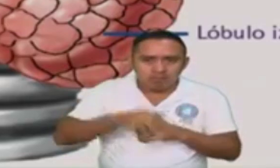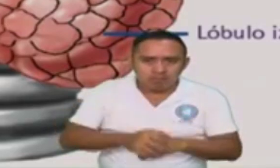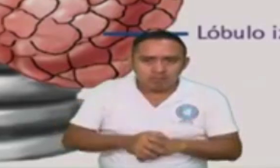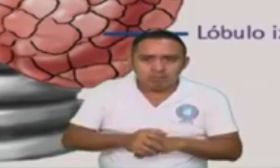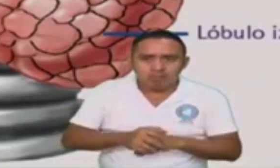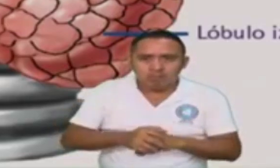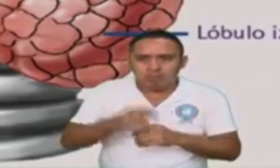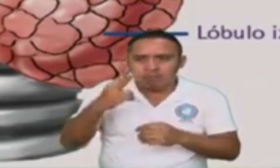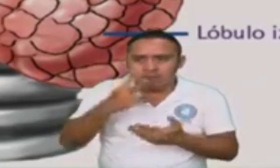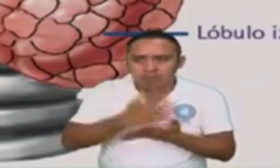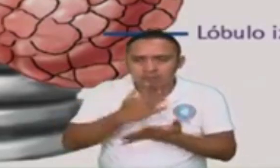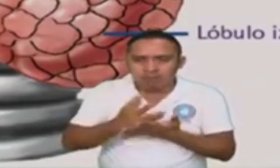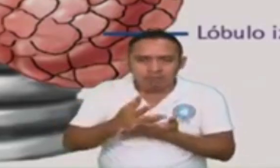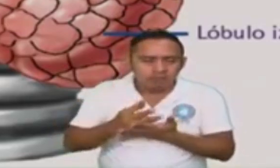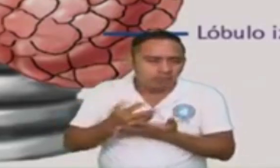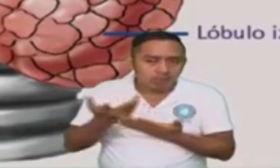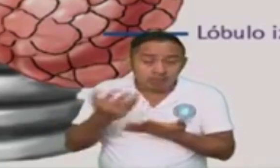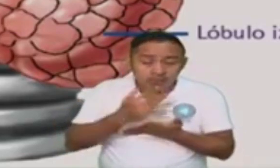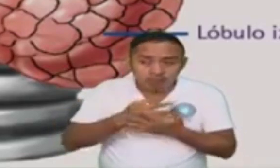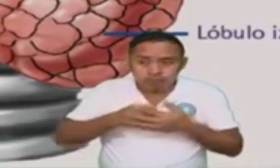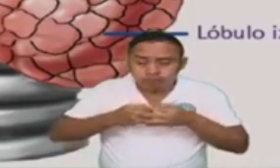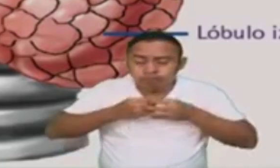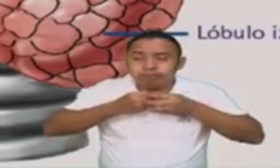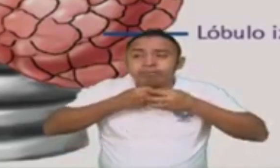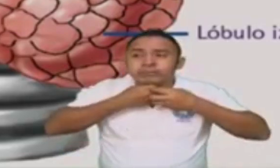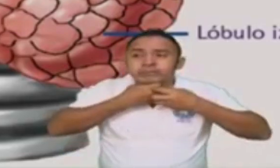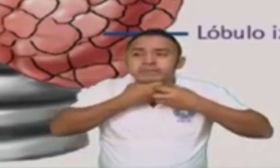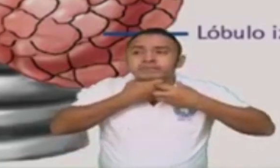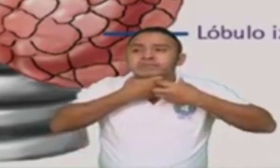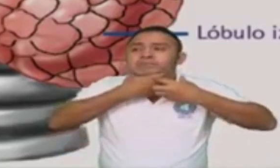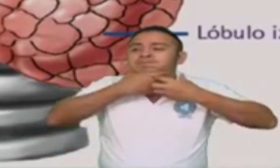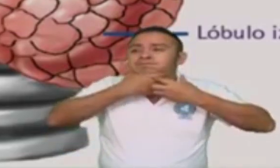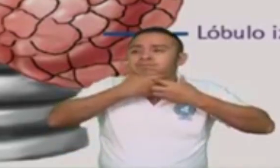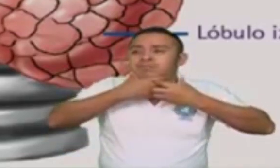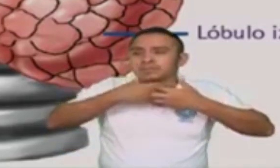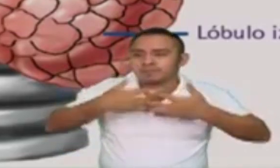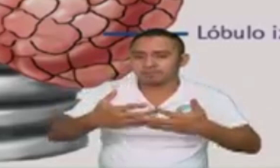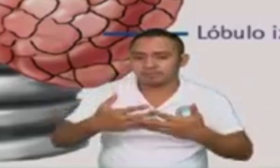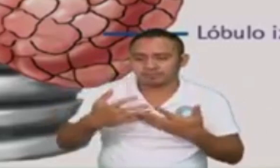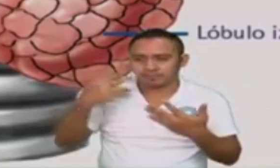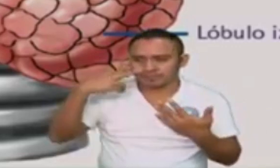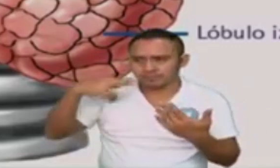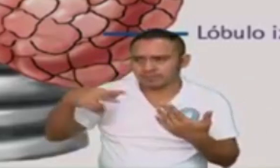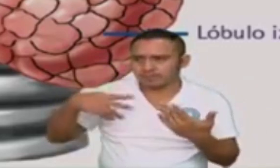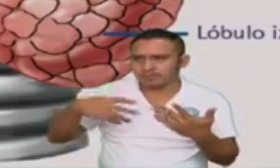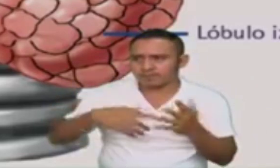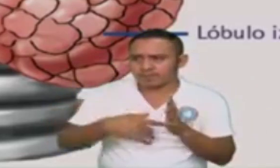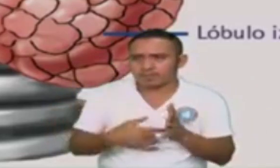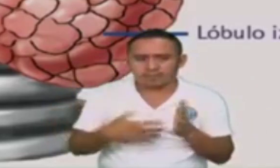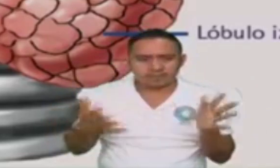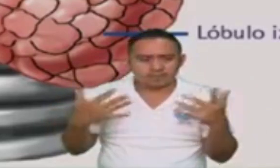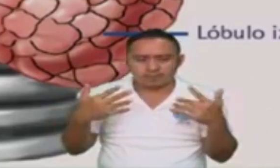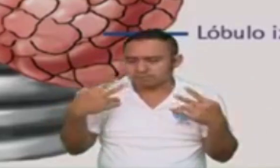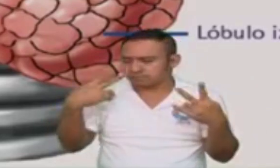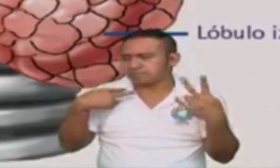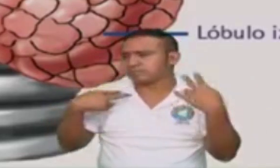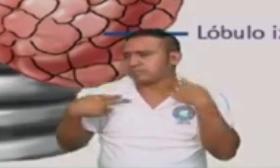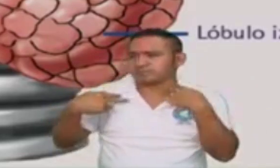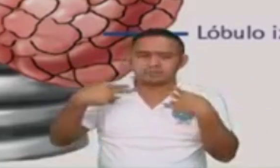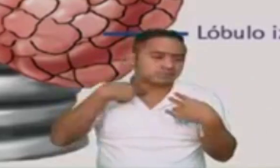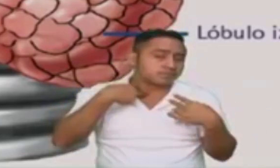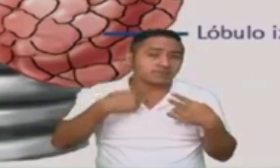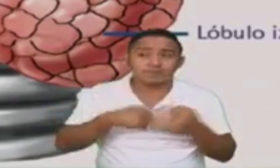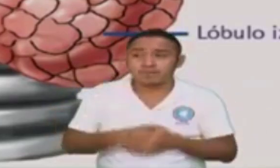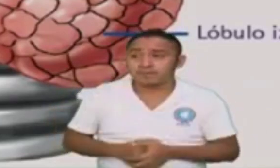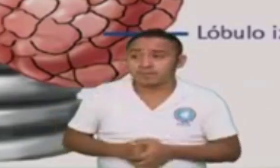aumente 2 o 3 veces su tamaño. De manera que normalmente el tiroides ni se te debería ver en el cuello, ni tampoco dicen los libros que